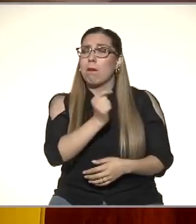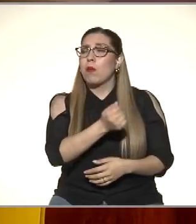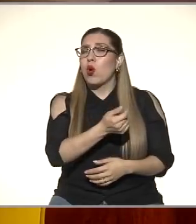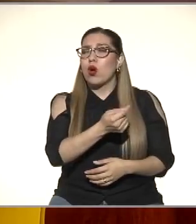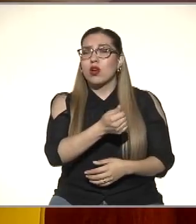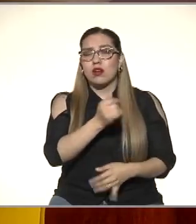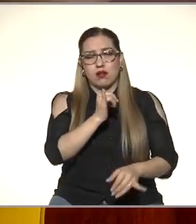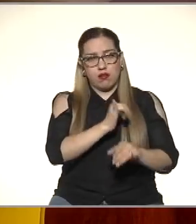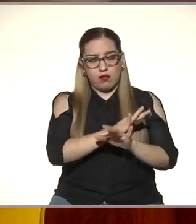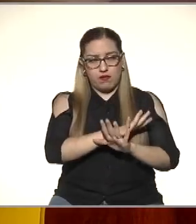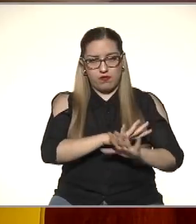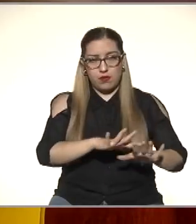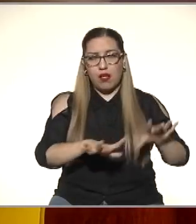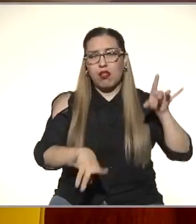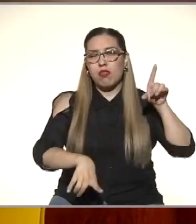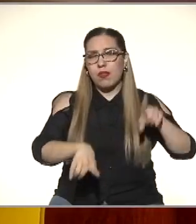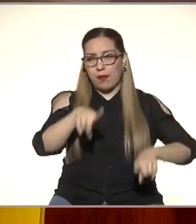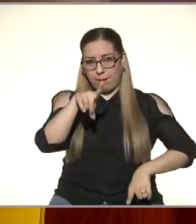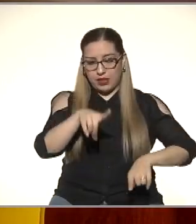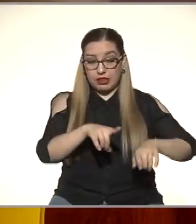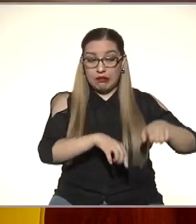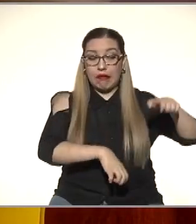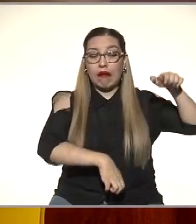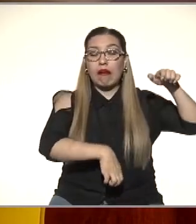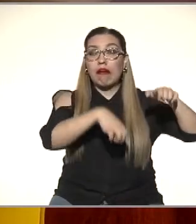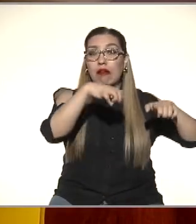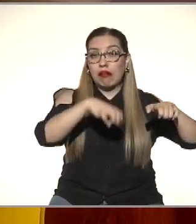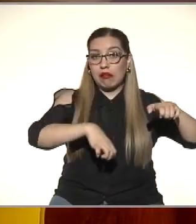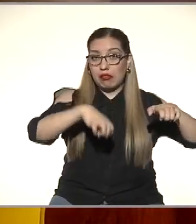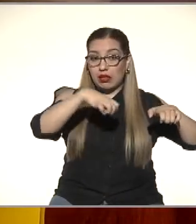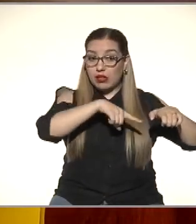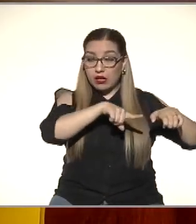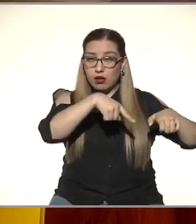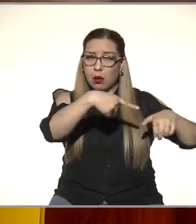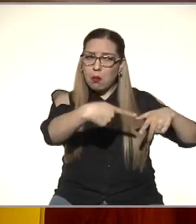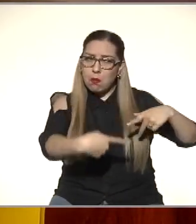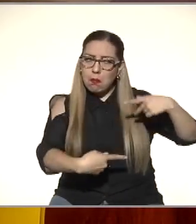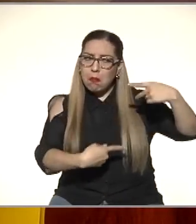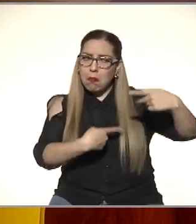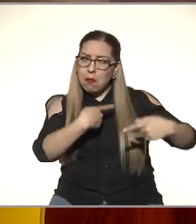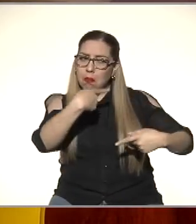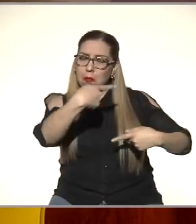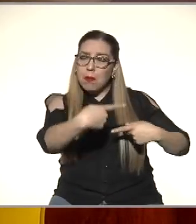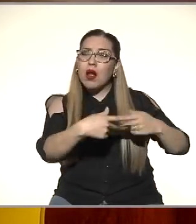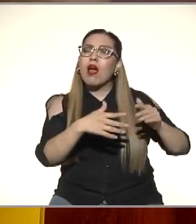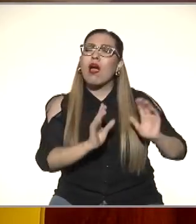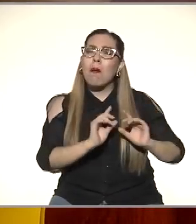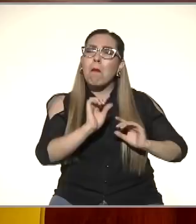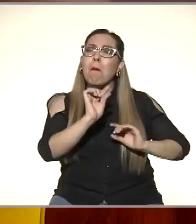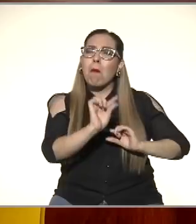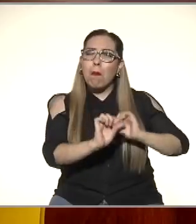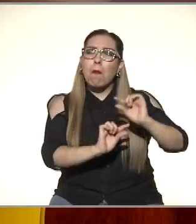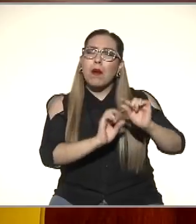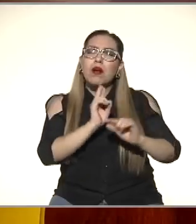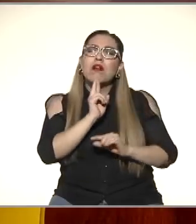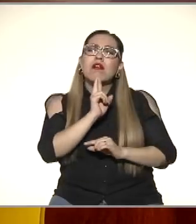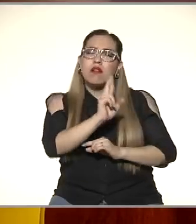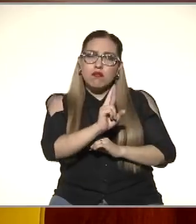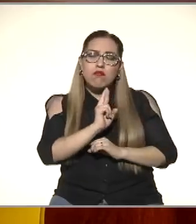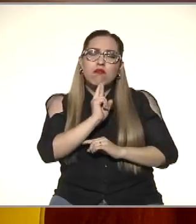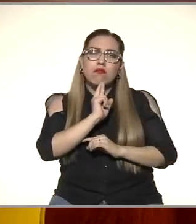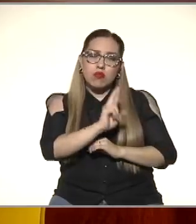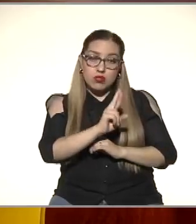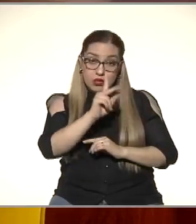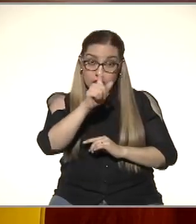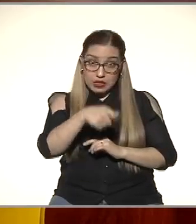dependiendo de la edad, según van preguntando, pues a lo mejor contestar un poco más. Ahora, esto no quiere decir que en